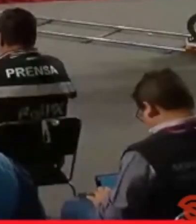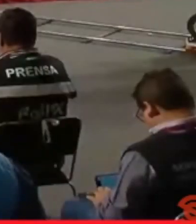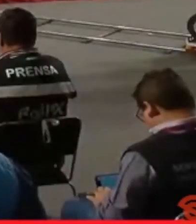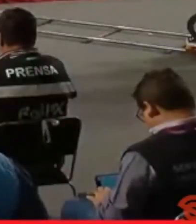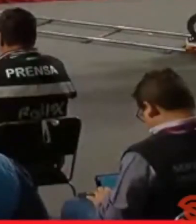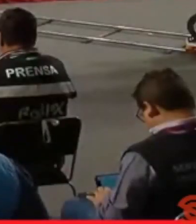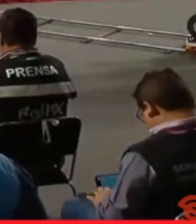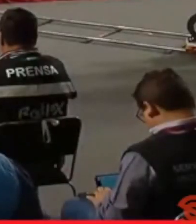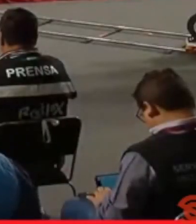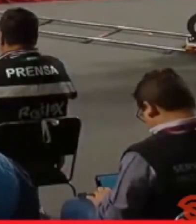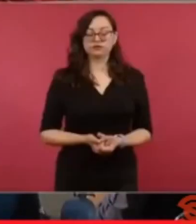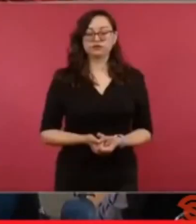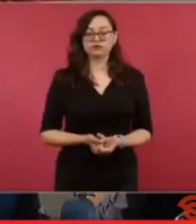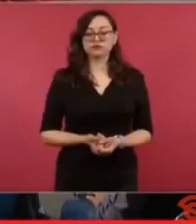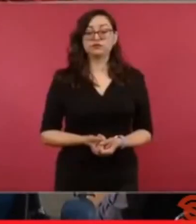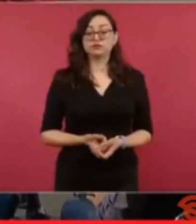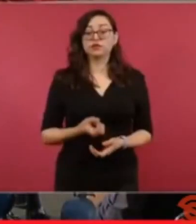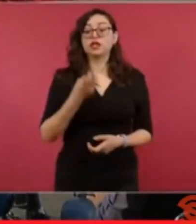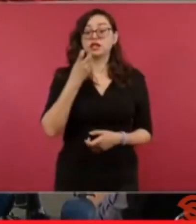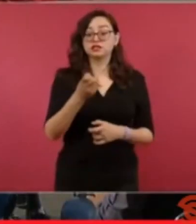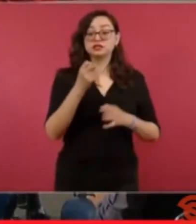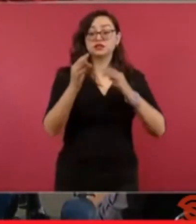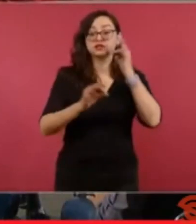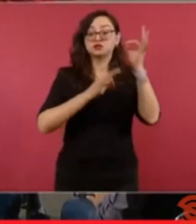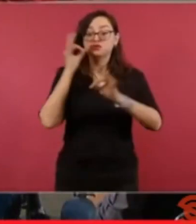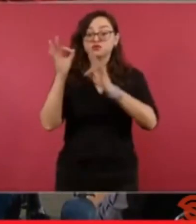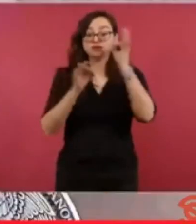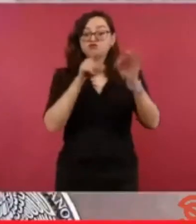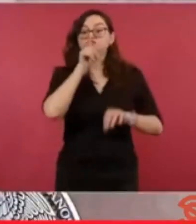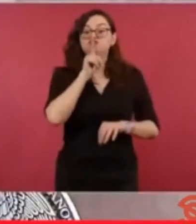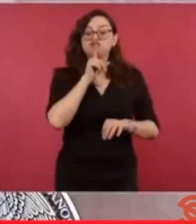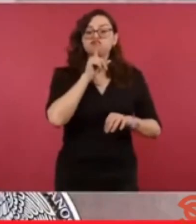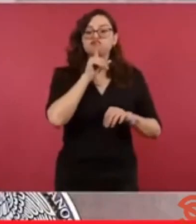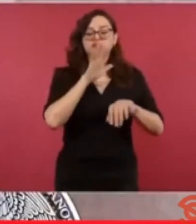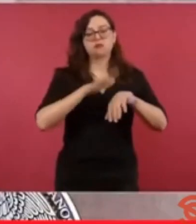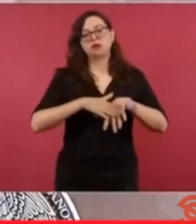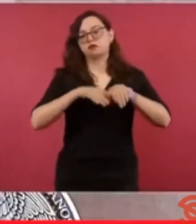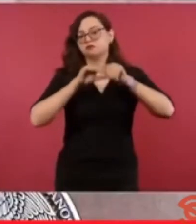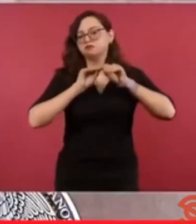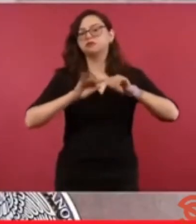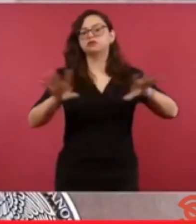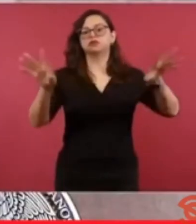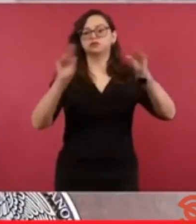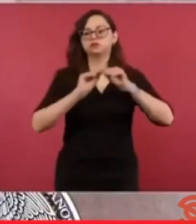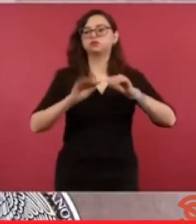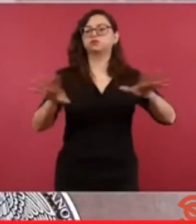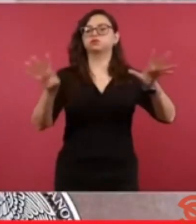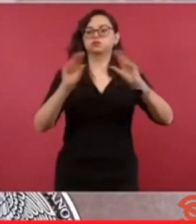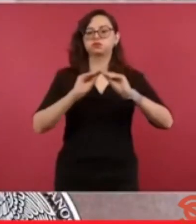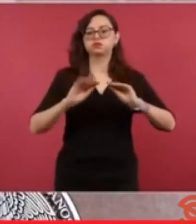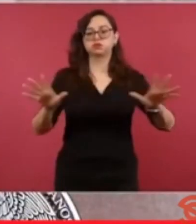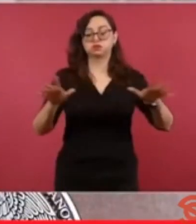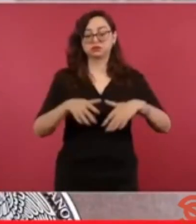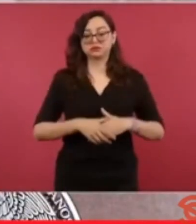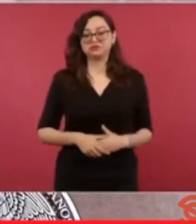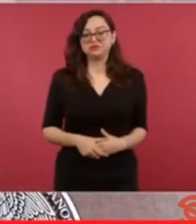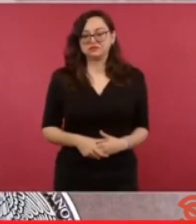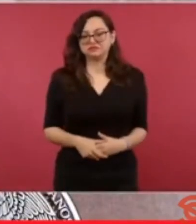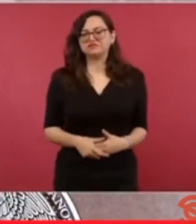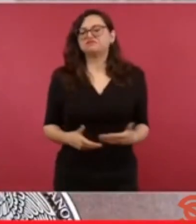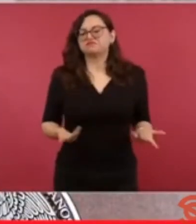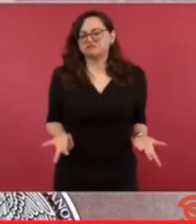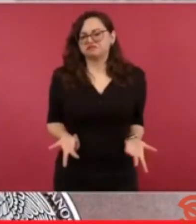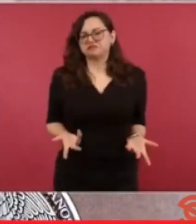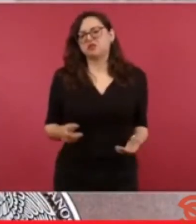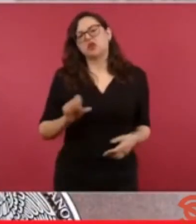pero queremos informarle al pueblo de México un fenómeno que pues ya tiene tiempo, pero ha